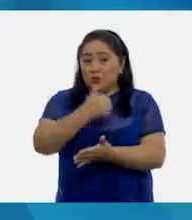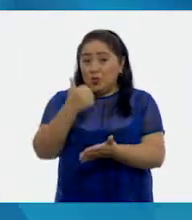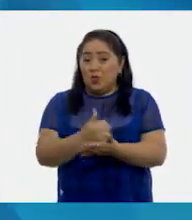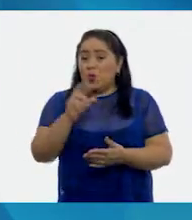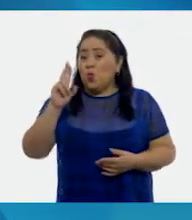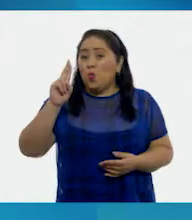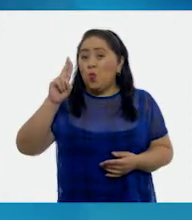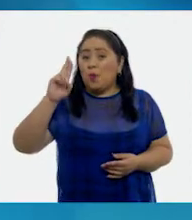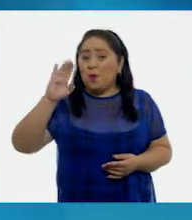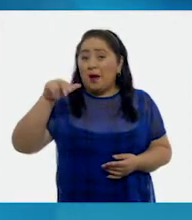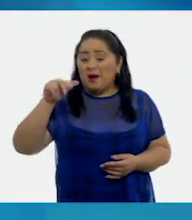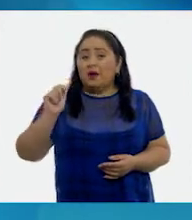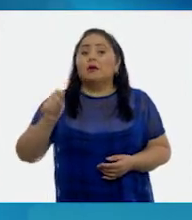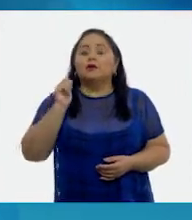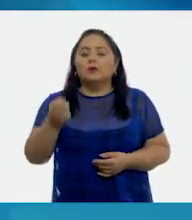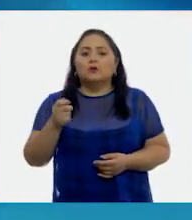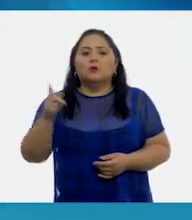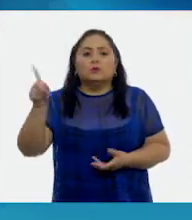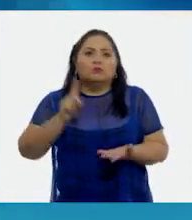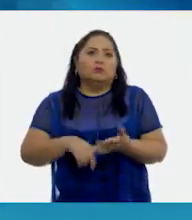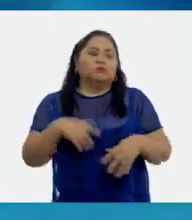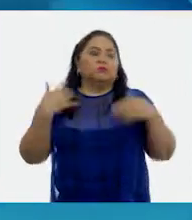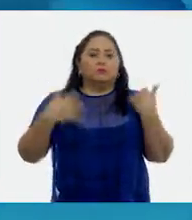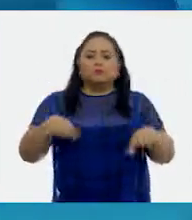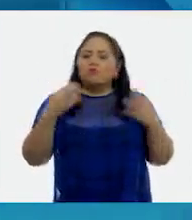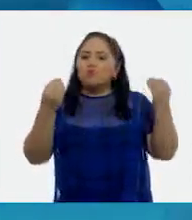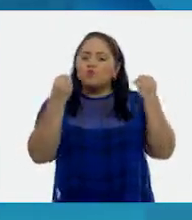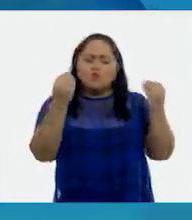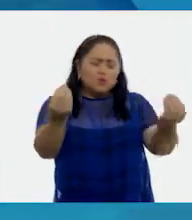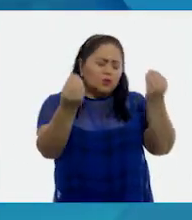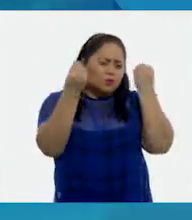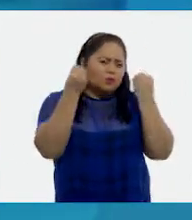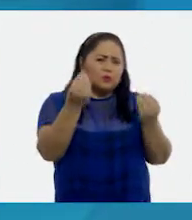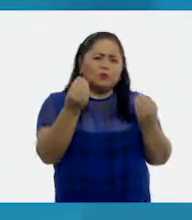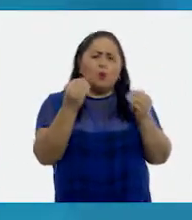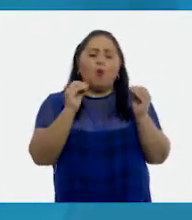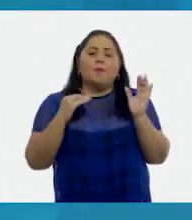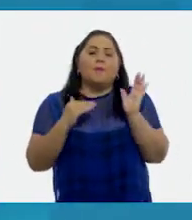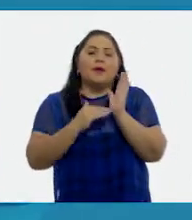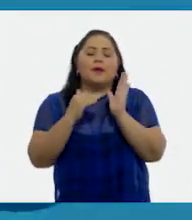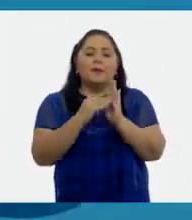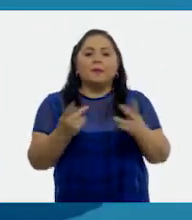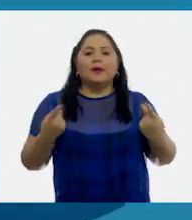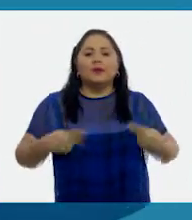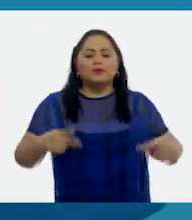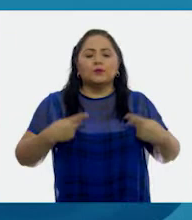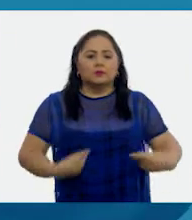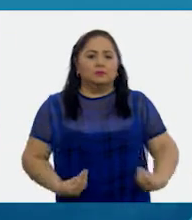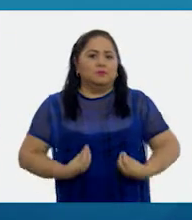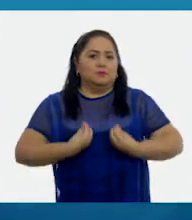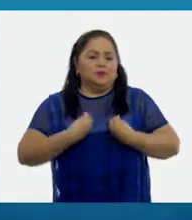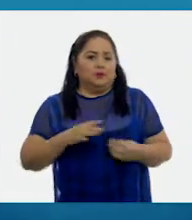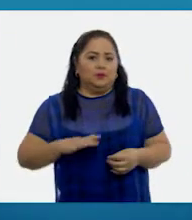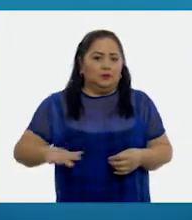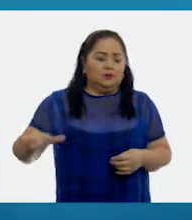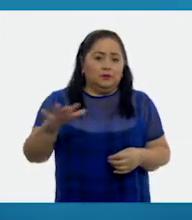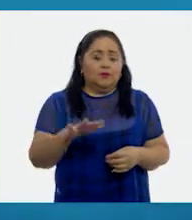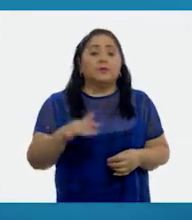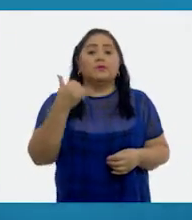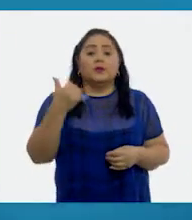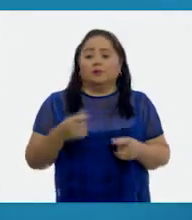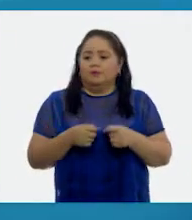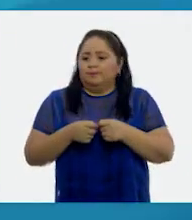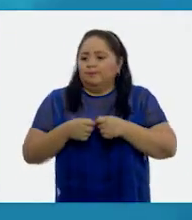urbanas son ciudades que pueden tener miles o millones de habitantes y su densidad